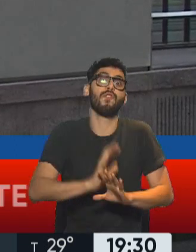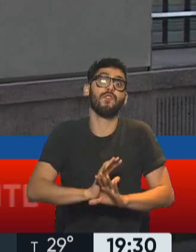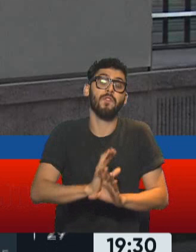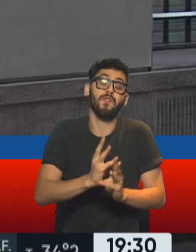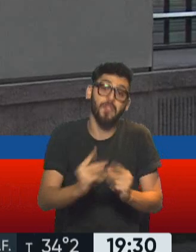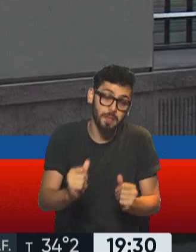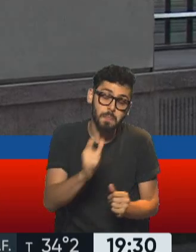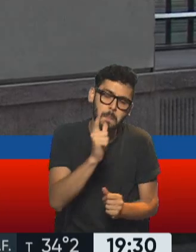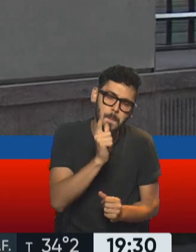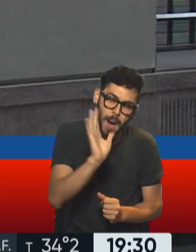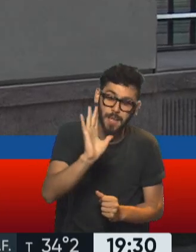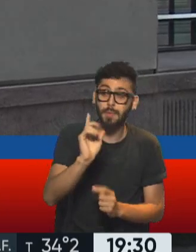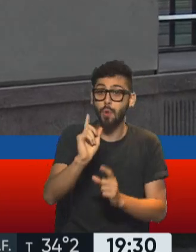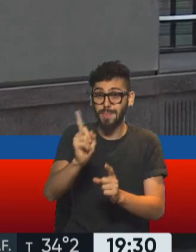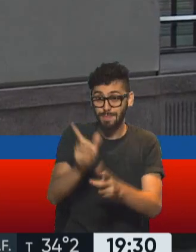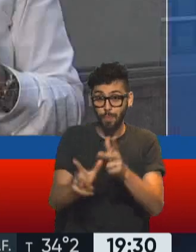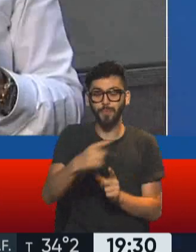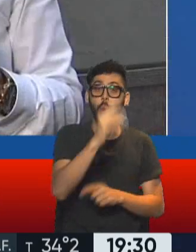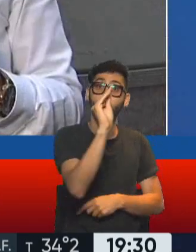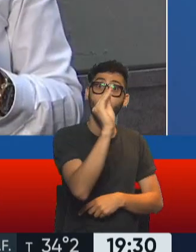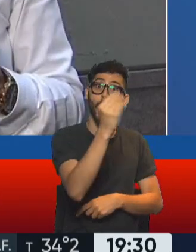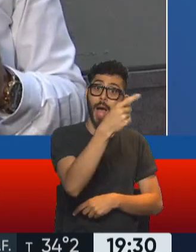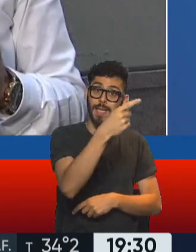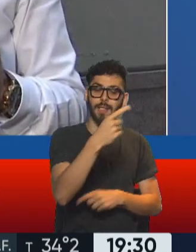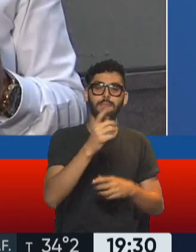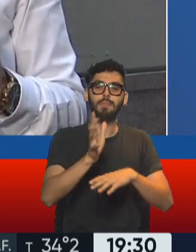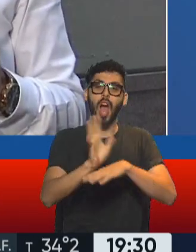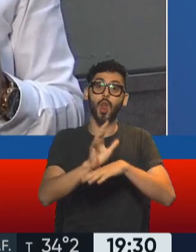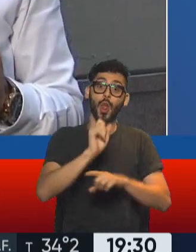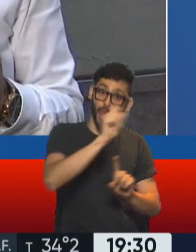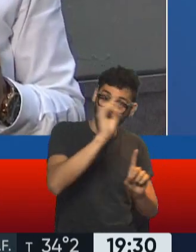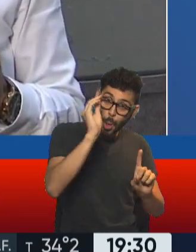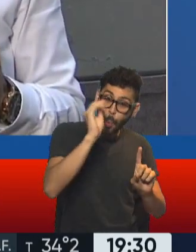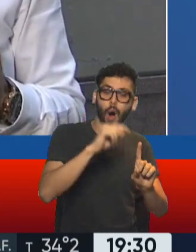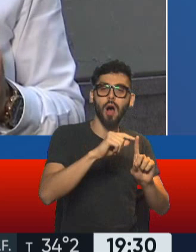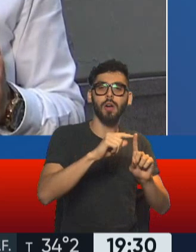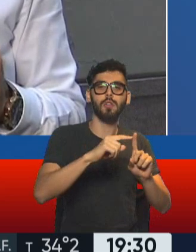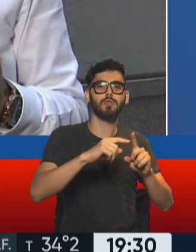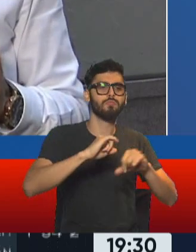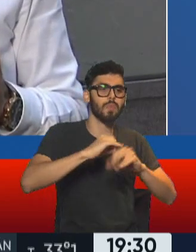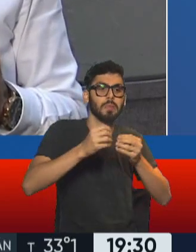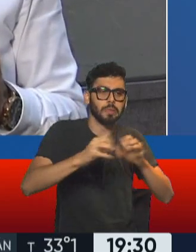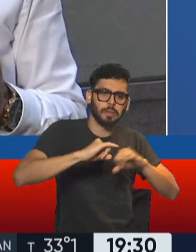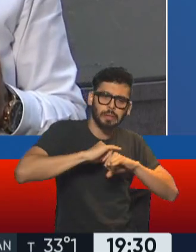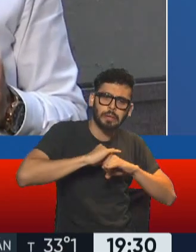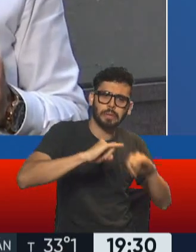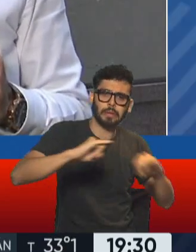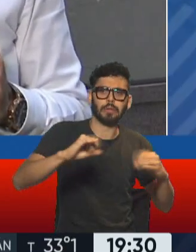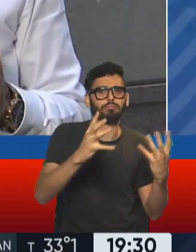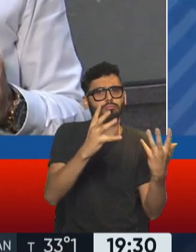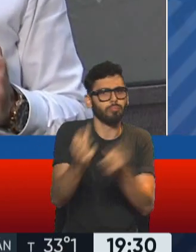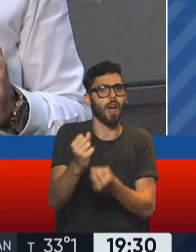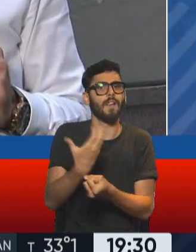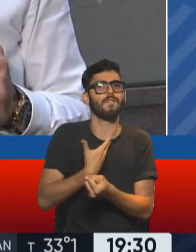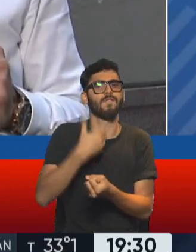mientras en Brasil artistas de ese país lanzaron una campaña en favor de Fardín